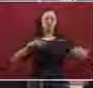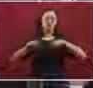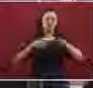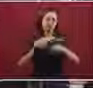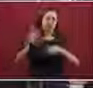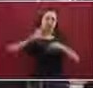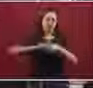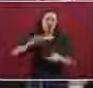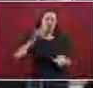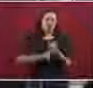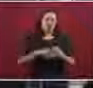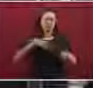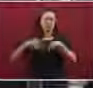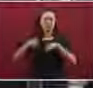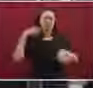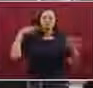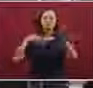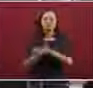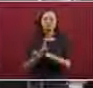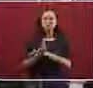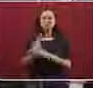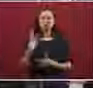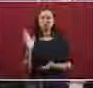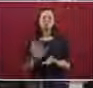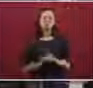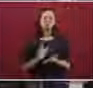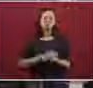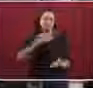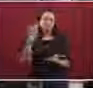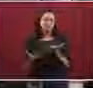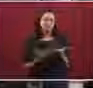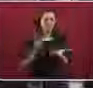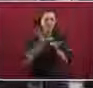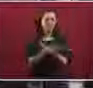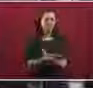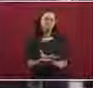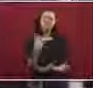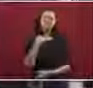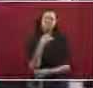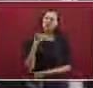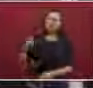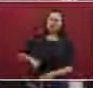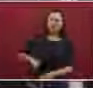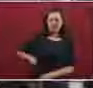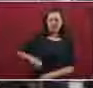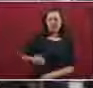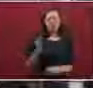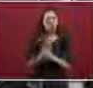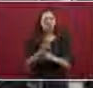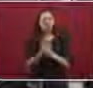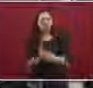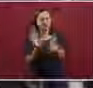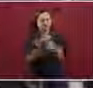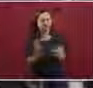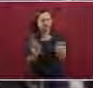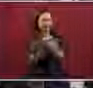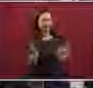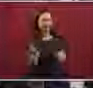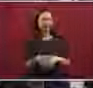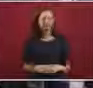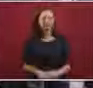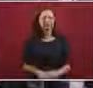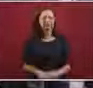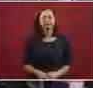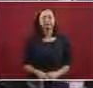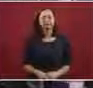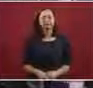de transporte a presentar datos que a mí me parecieron interesantes, que ahora se los voy a exponer. El sindicato